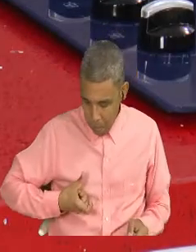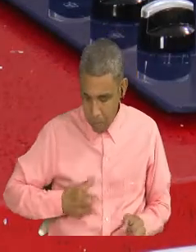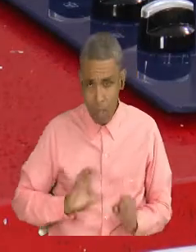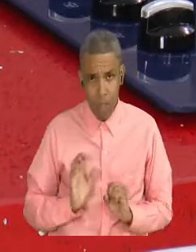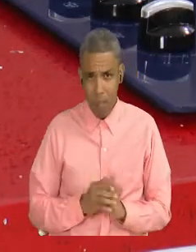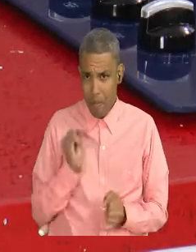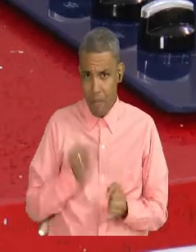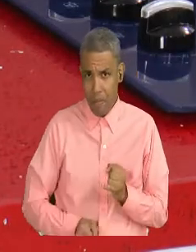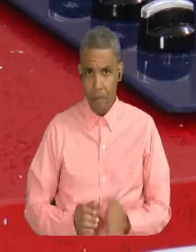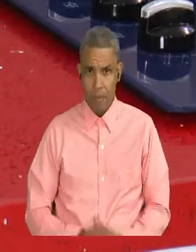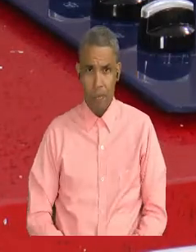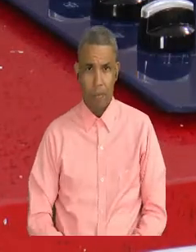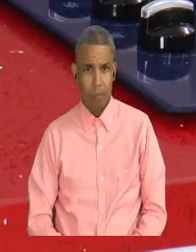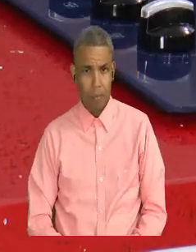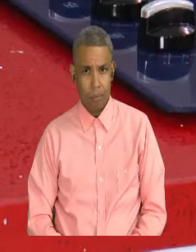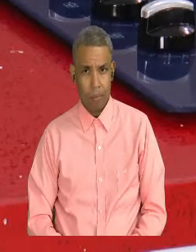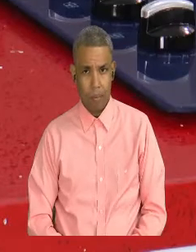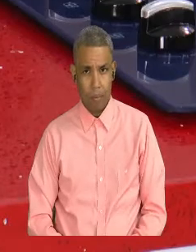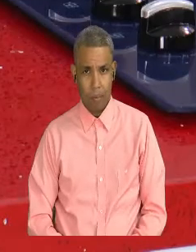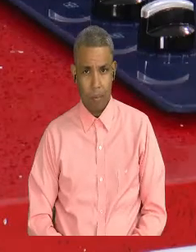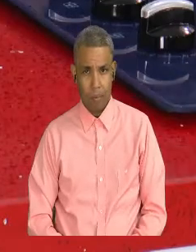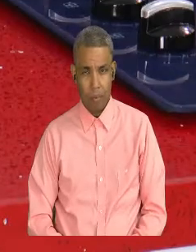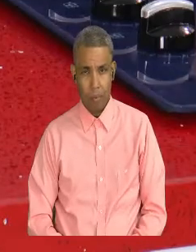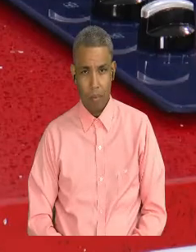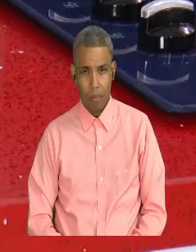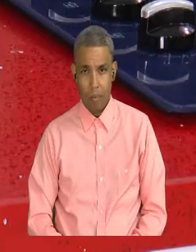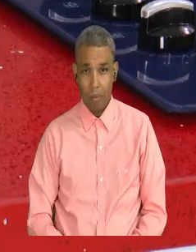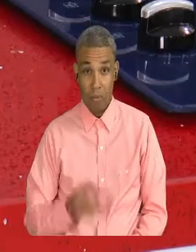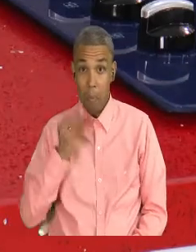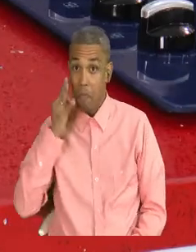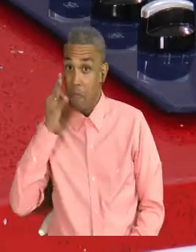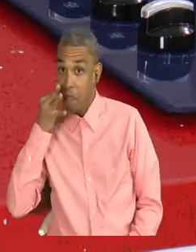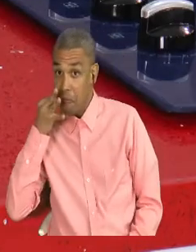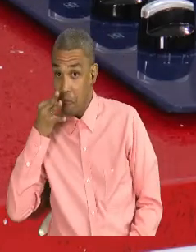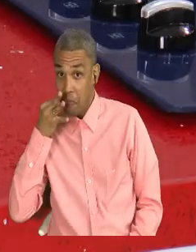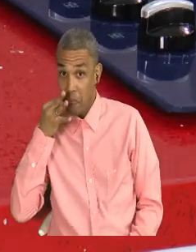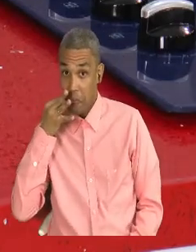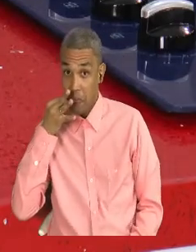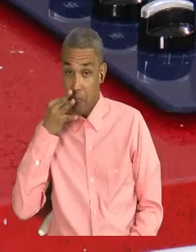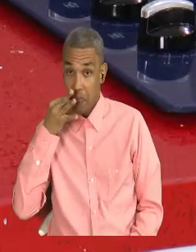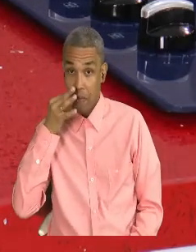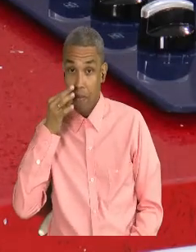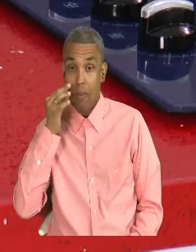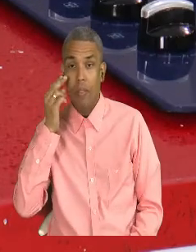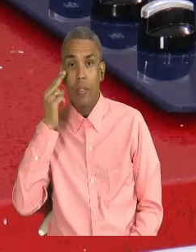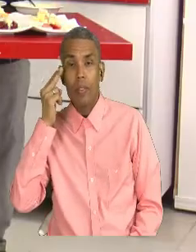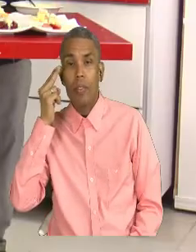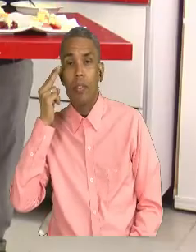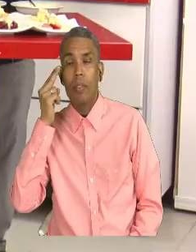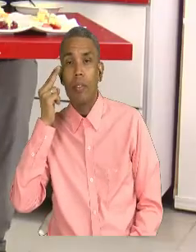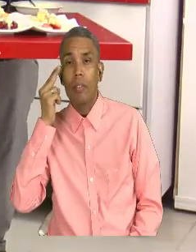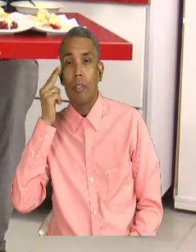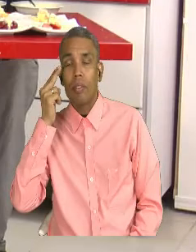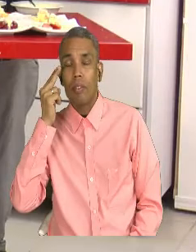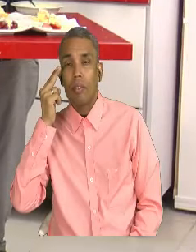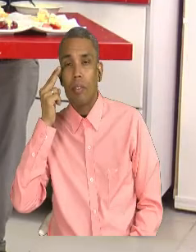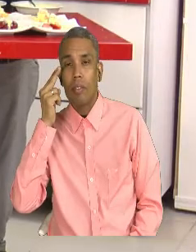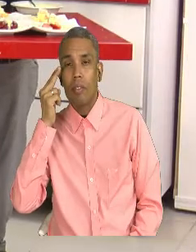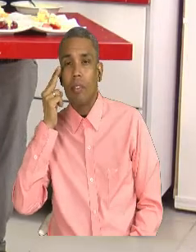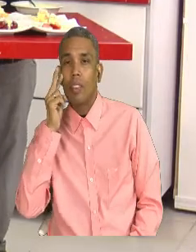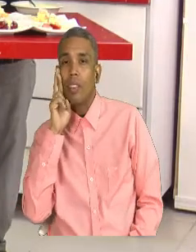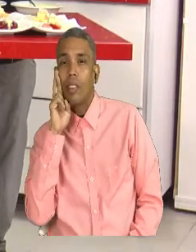diferentes. Riquísimo, aparte de todo se ve súper rica y es una ensalada que no es común, pero que también nos ayuda para